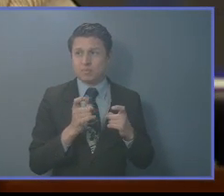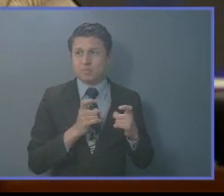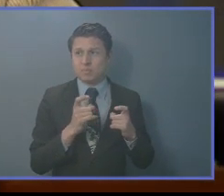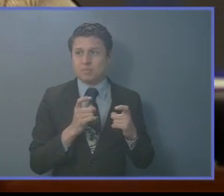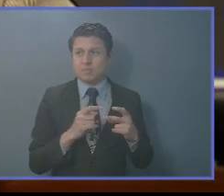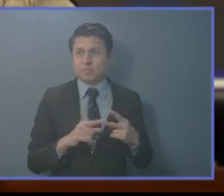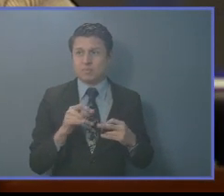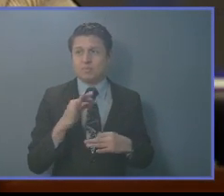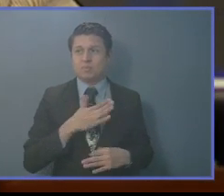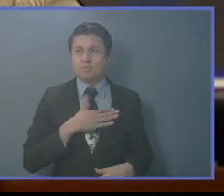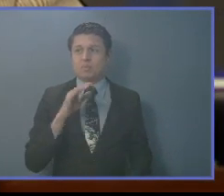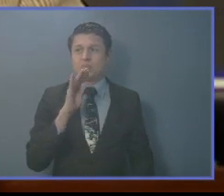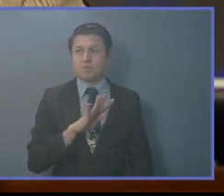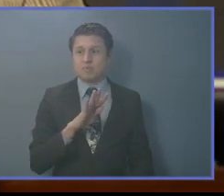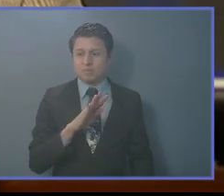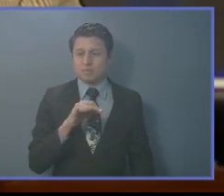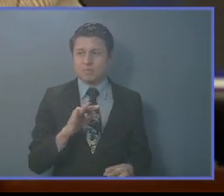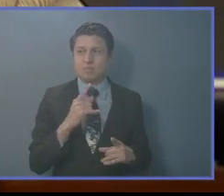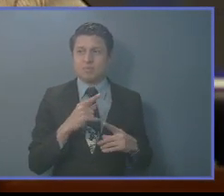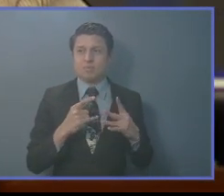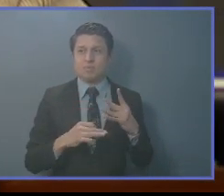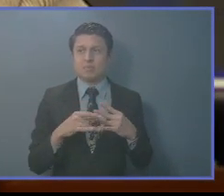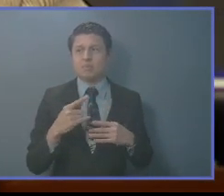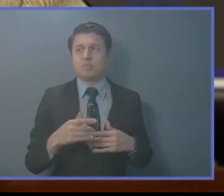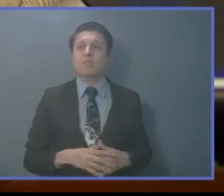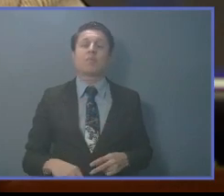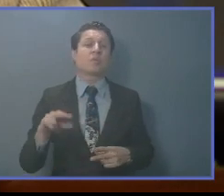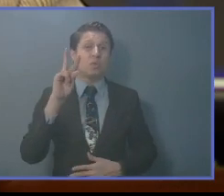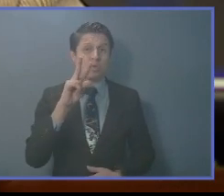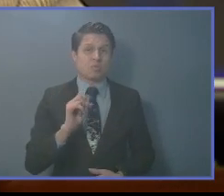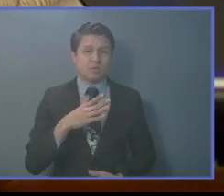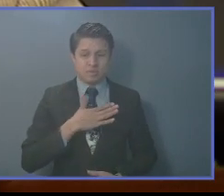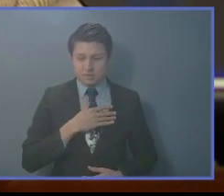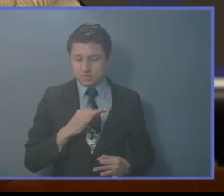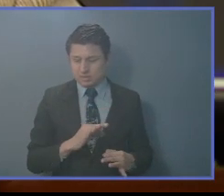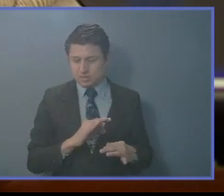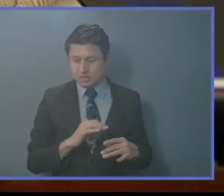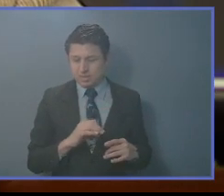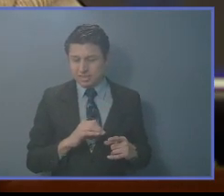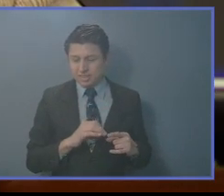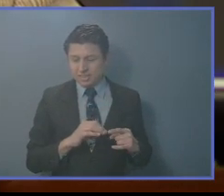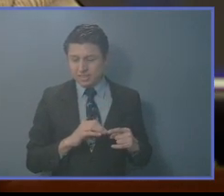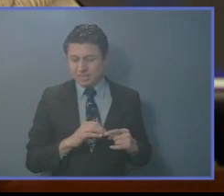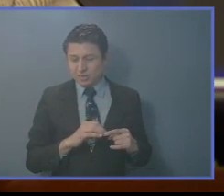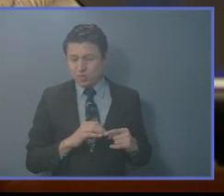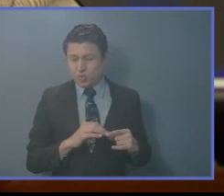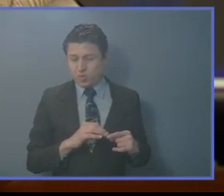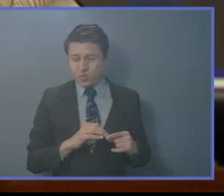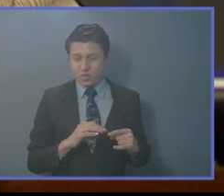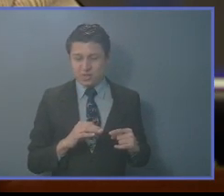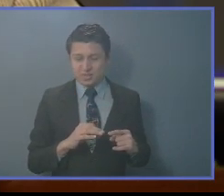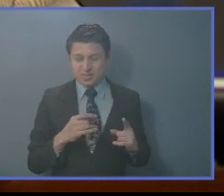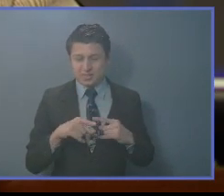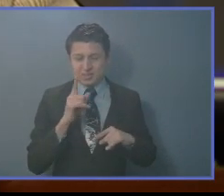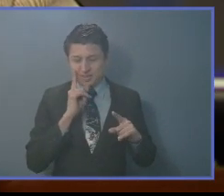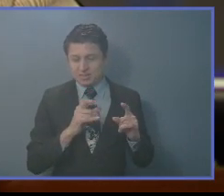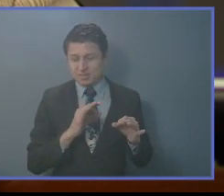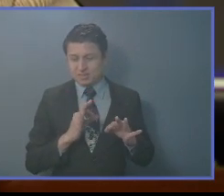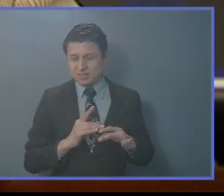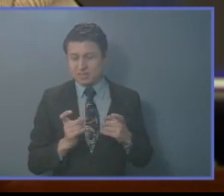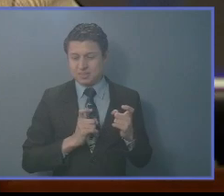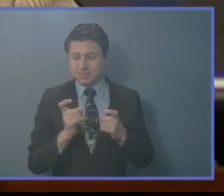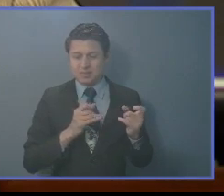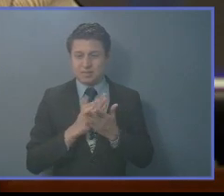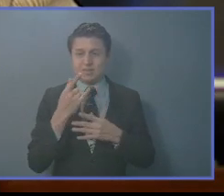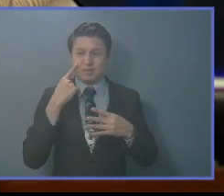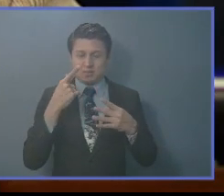EPI, equipo de protección personal. 2. Tener a disposición alcohol gel para todos los usuarios del transporte a través de